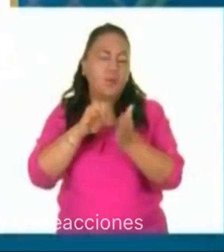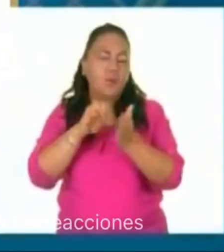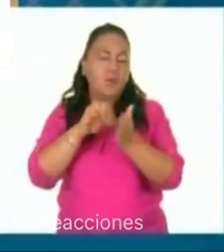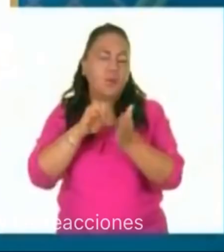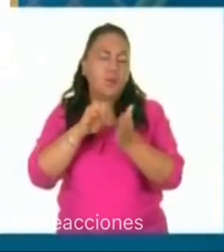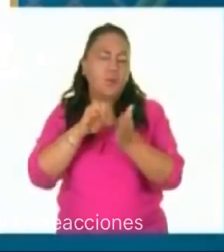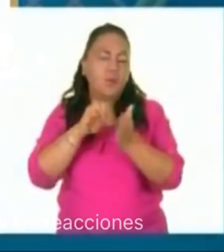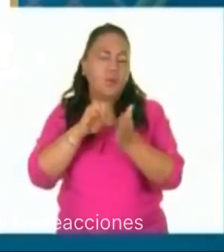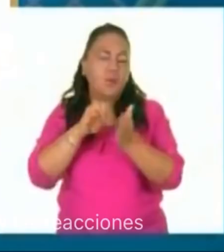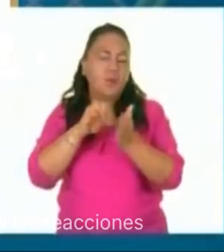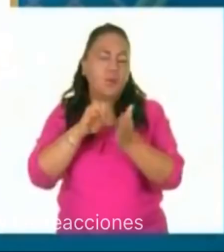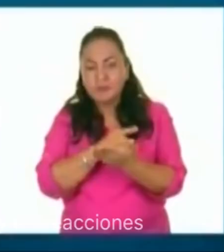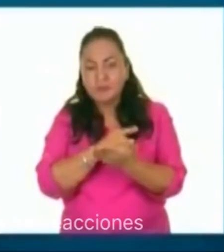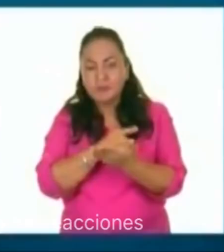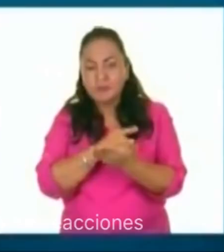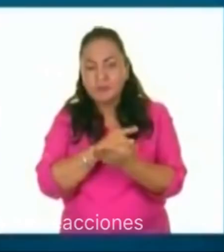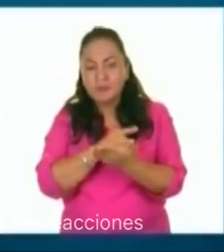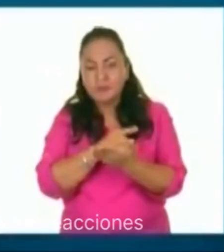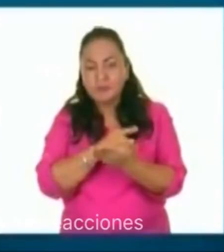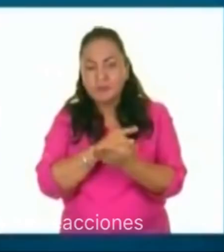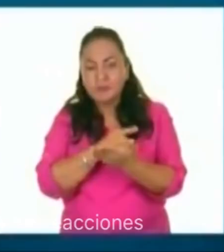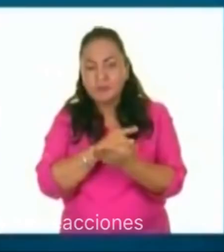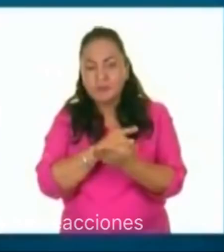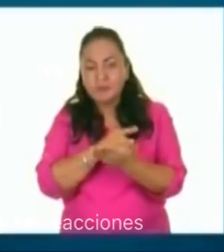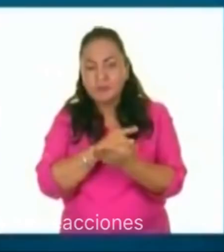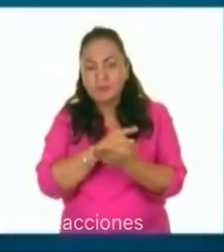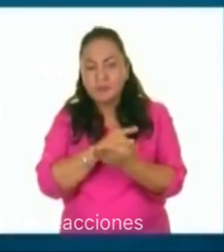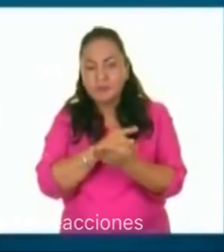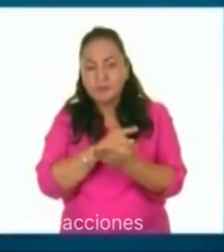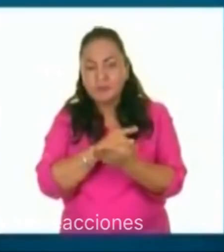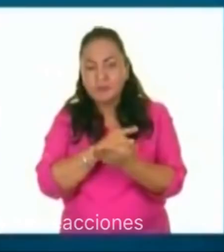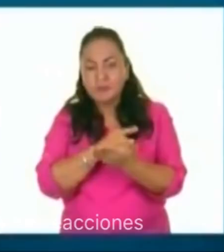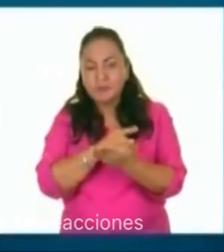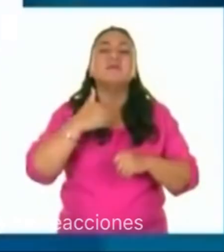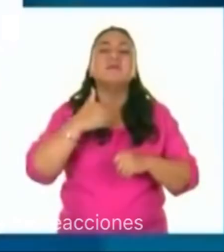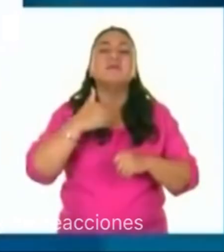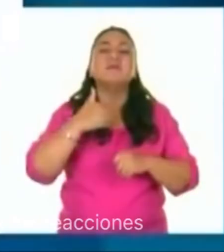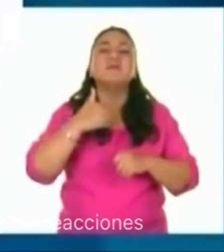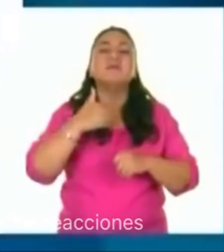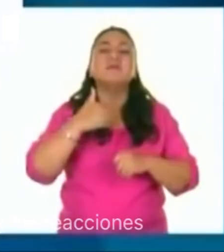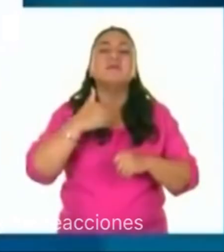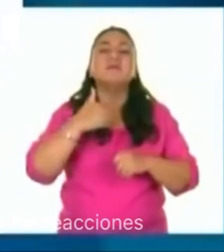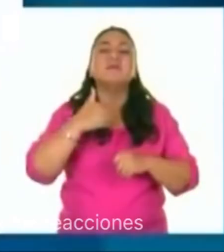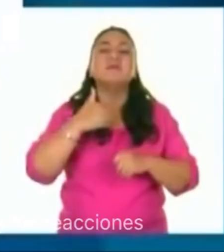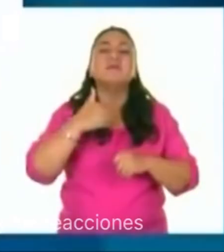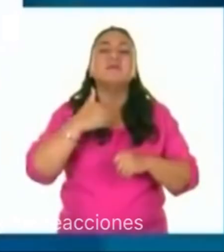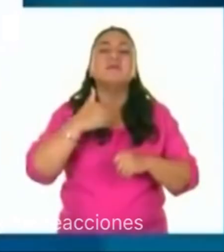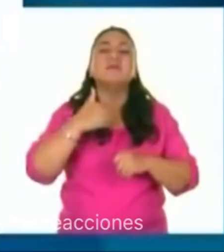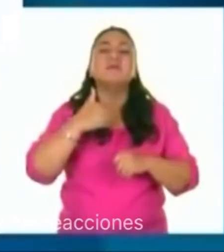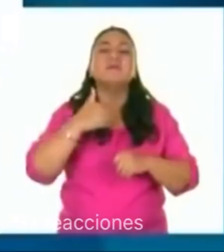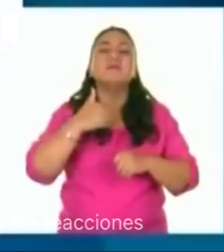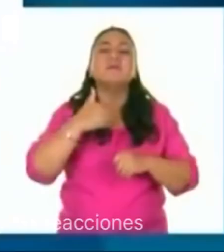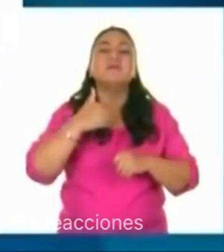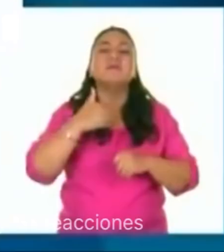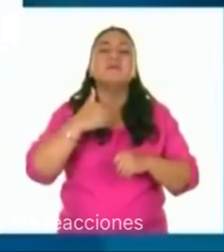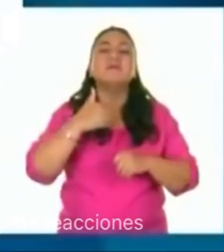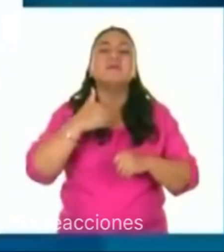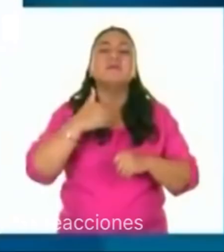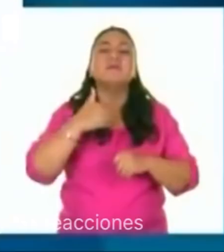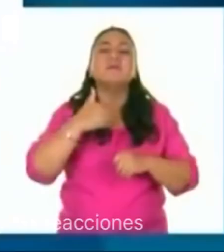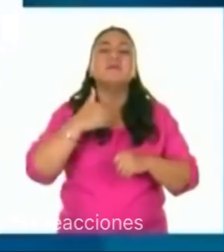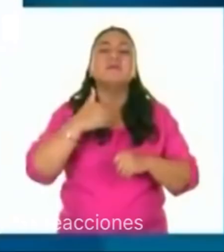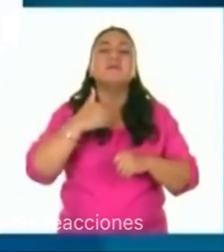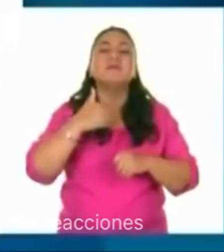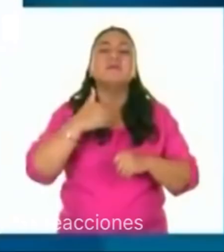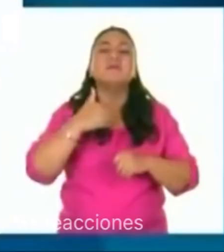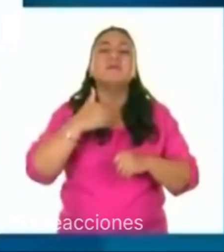de perímetro que tiene este rectángulo. Vamos al desafío 69 que se titula ¿Cuánto mide? La familia Pérez compró una casa y desea hacerle arreglos,